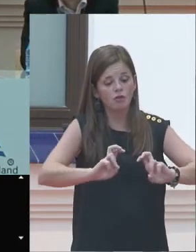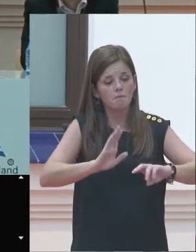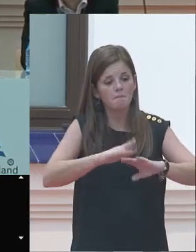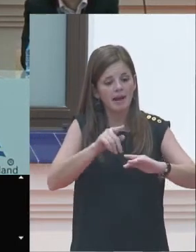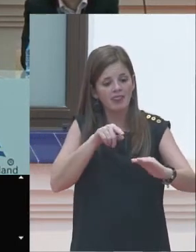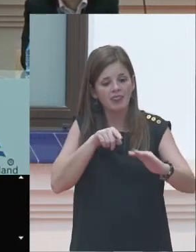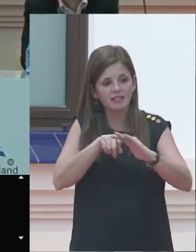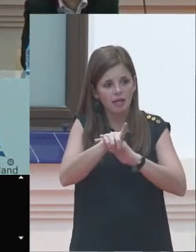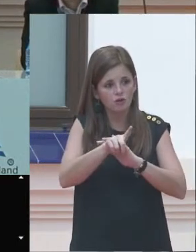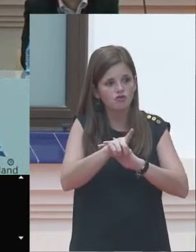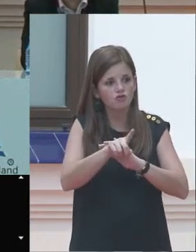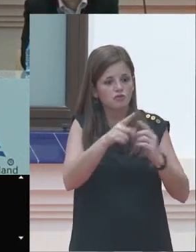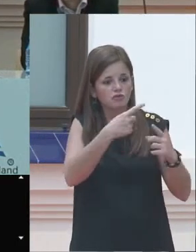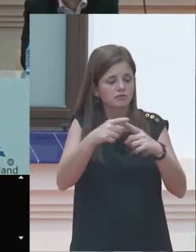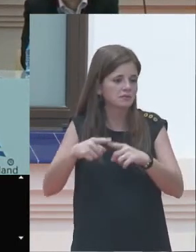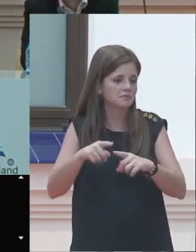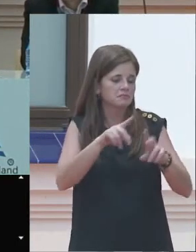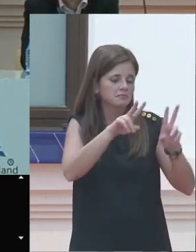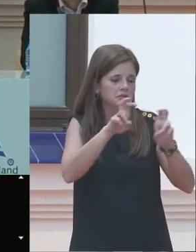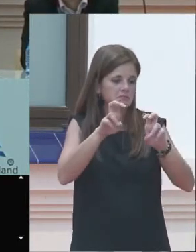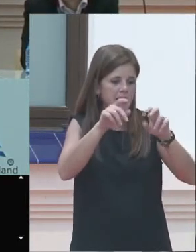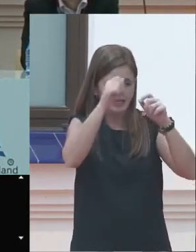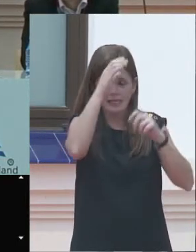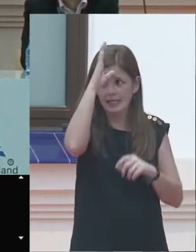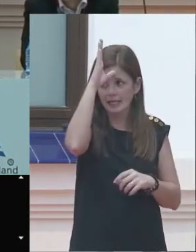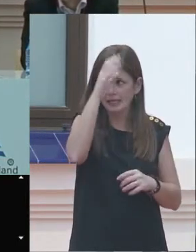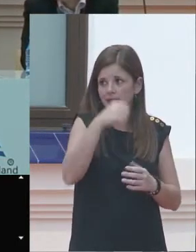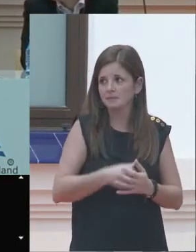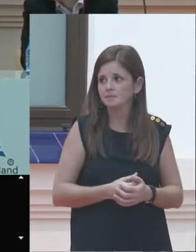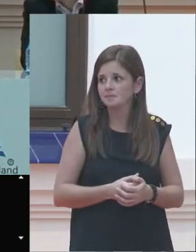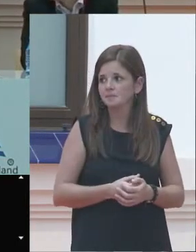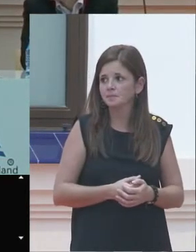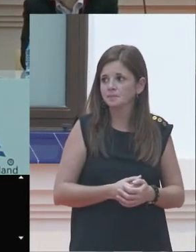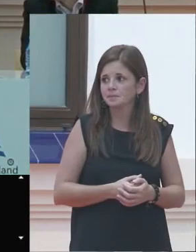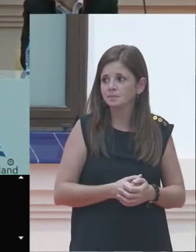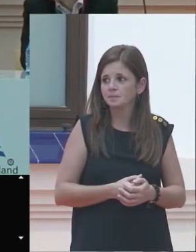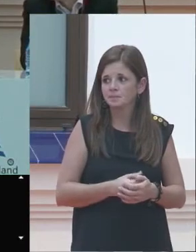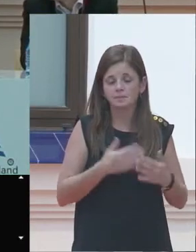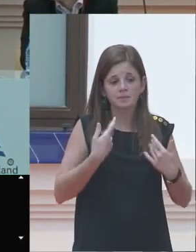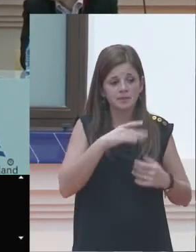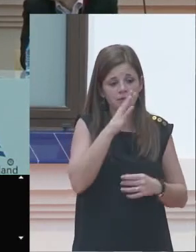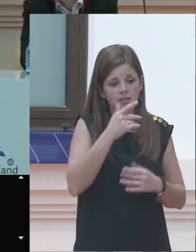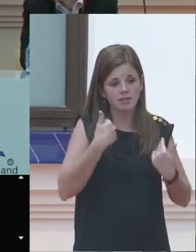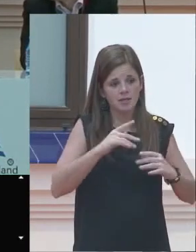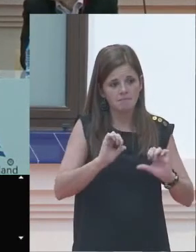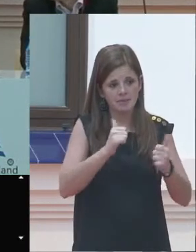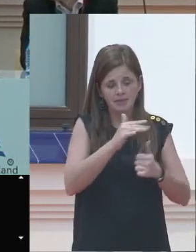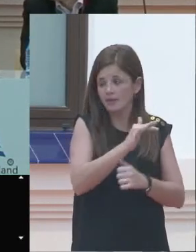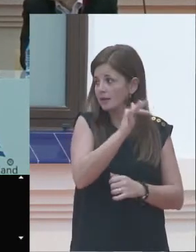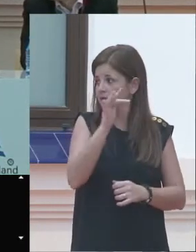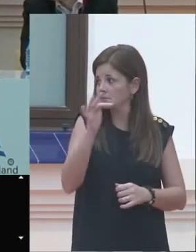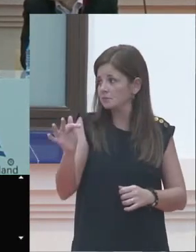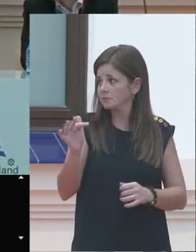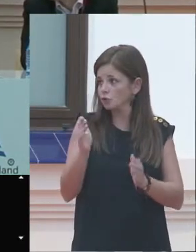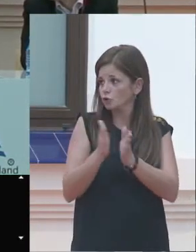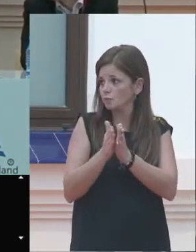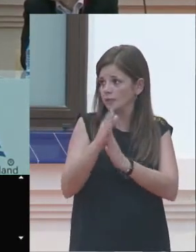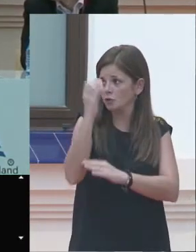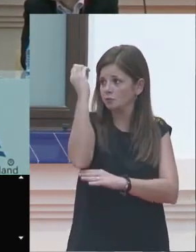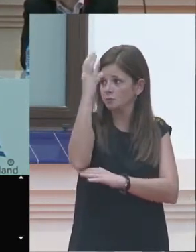informáticos inteligentes a distintos problemas. Y ya sin más demora, pues le doy paso a Celso y que nos cuente su experiencia.